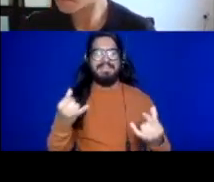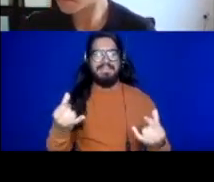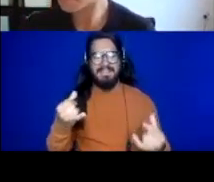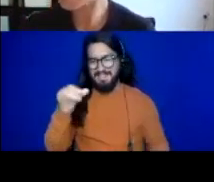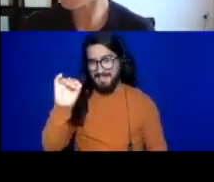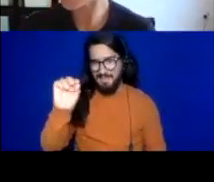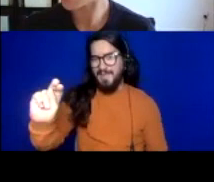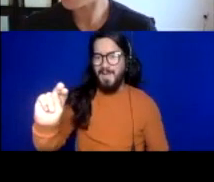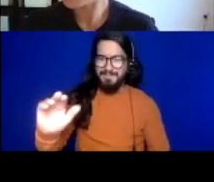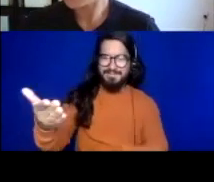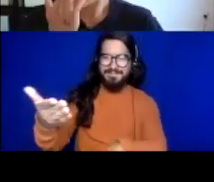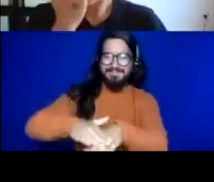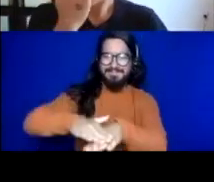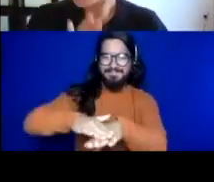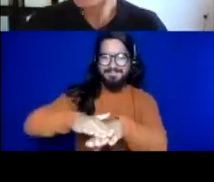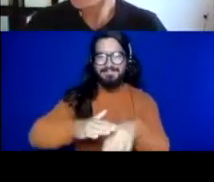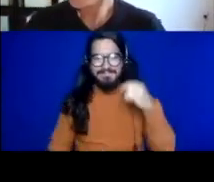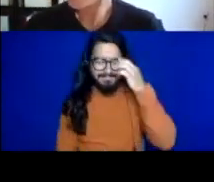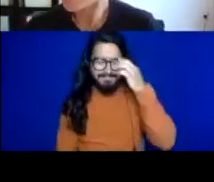Ok, entonces ahora lo voy a comenzar.